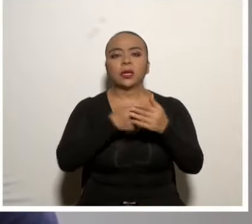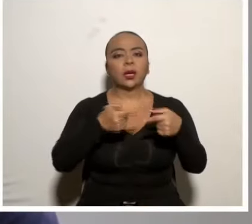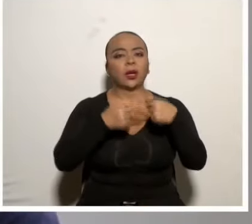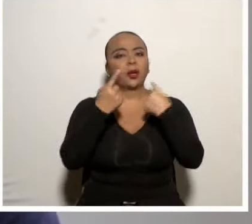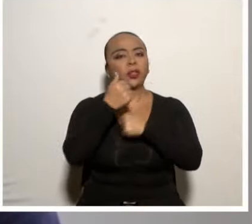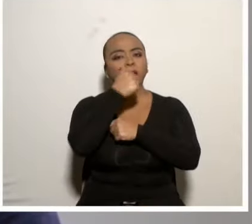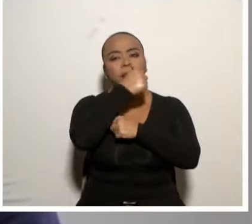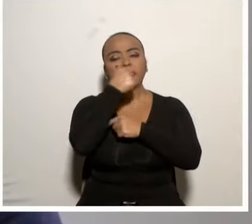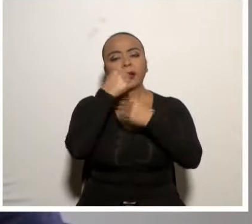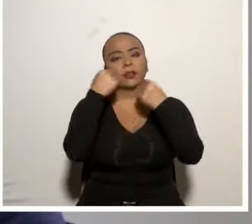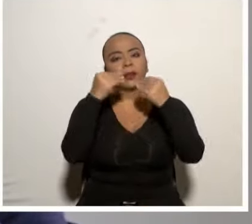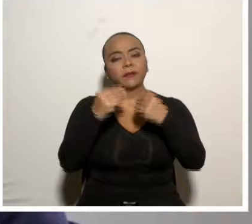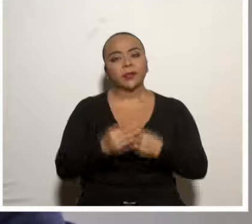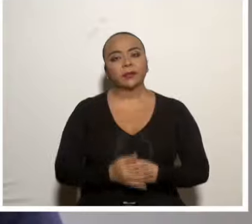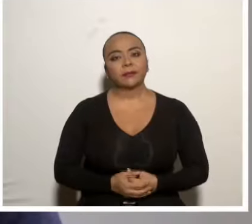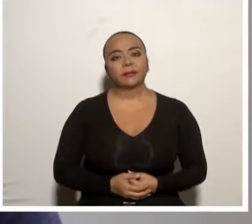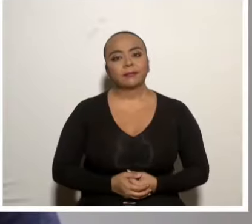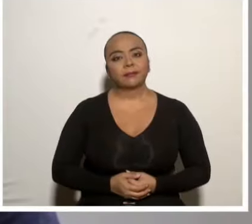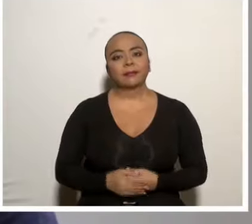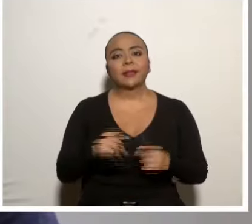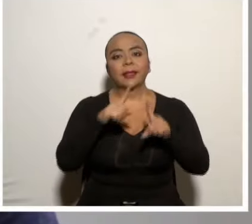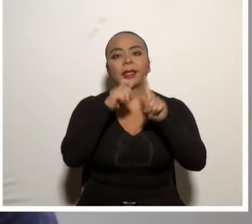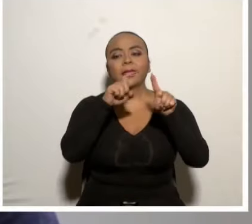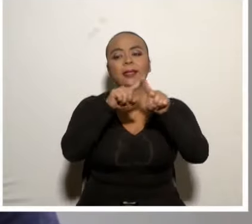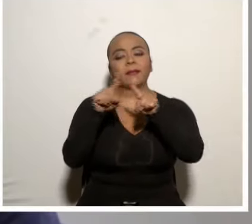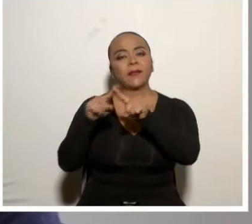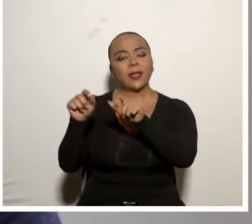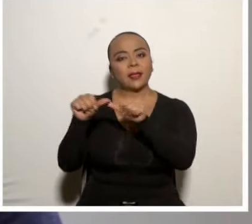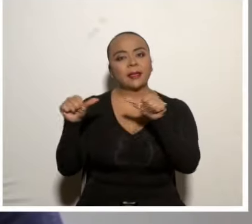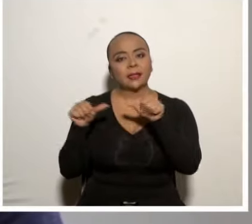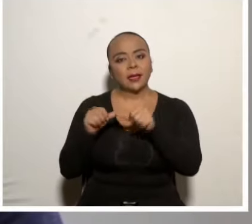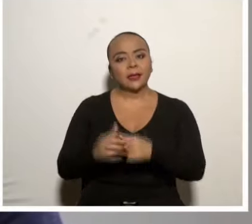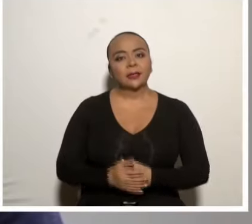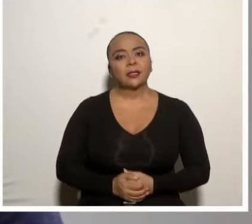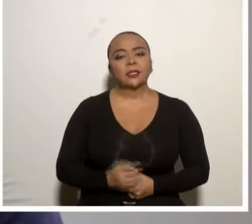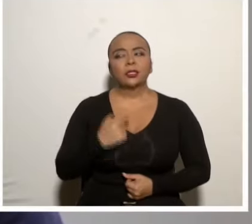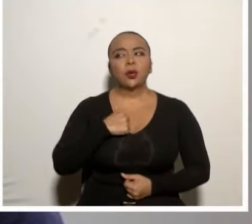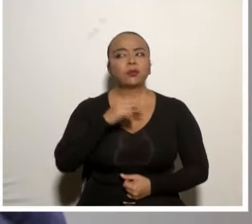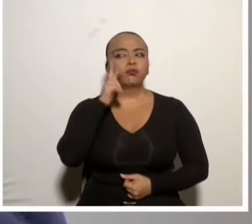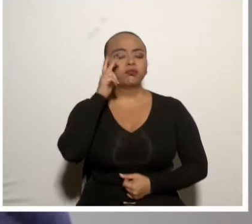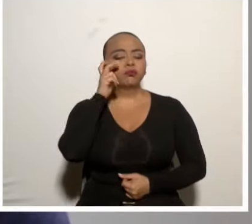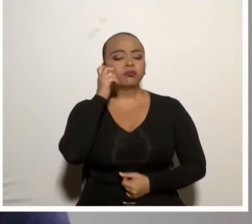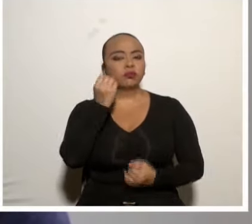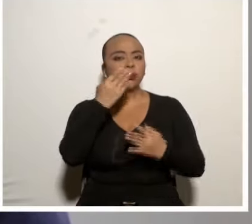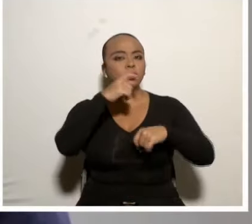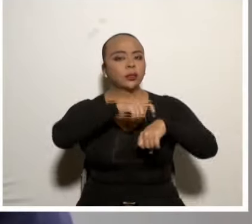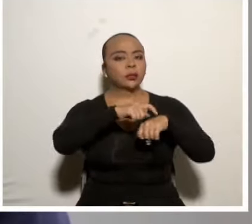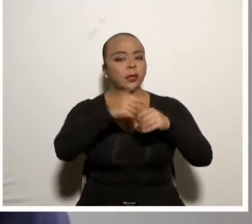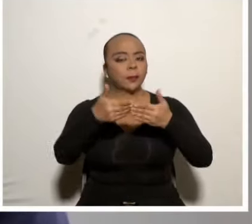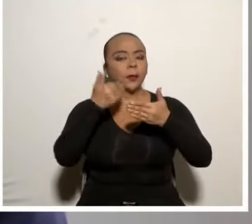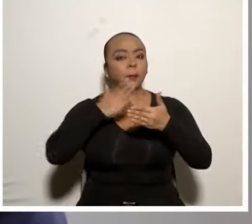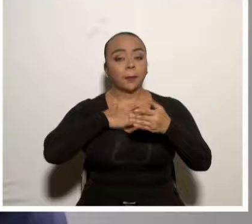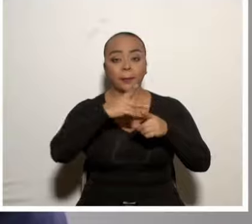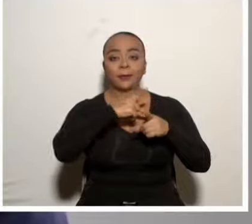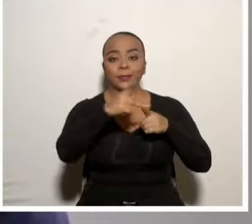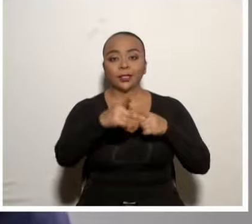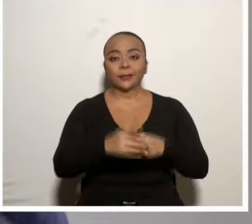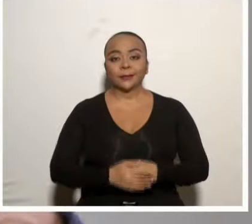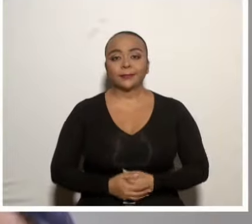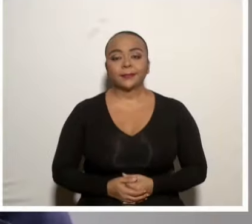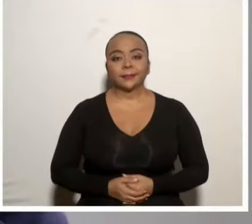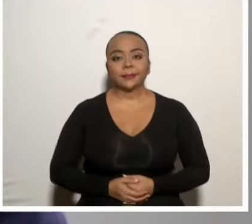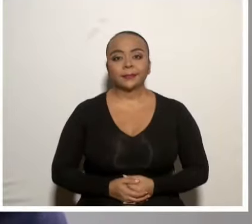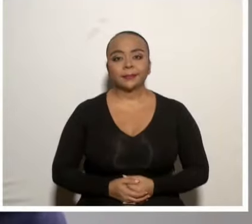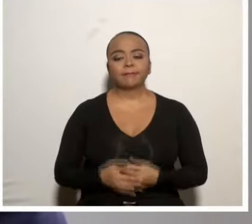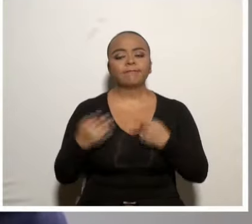narcotráfico desde diferentes ámbitos. Yo he venido escuchando desde hace mucho tiempo en mi profesión.